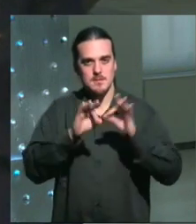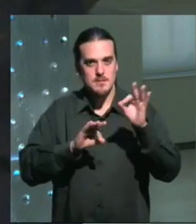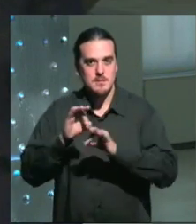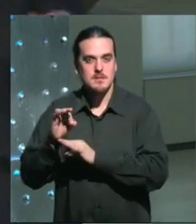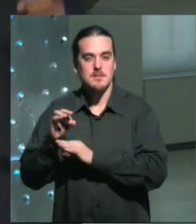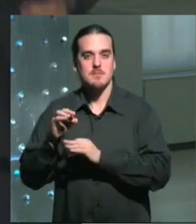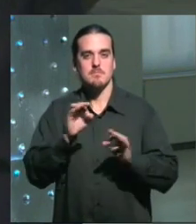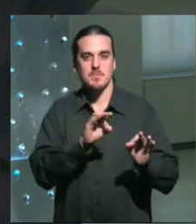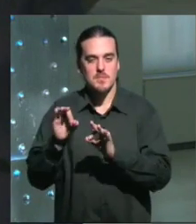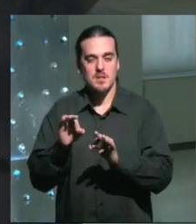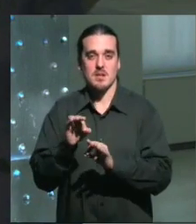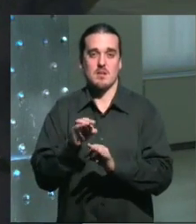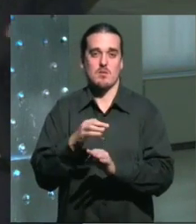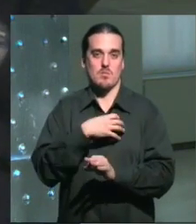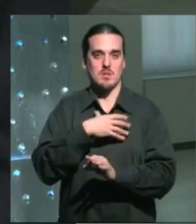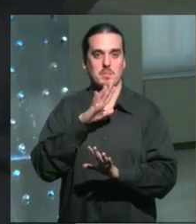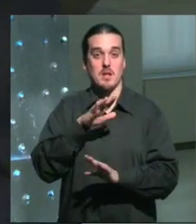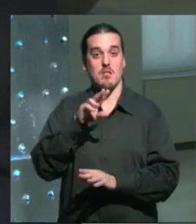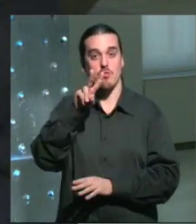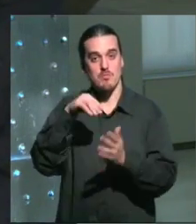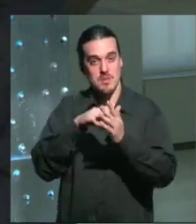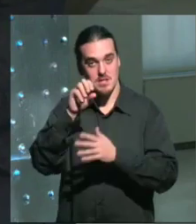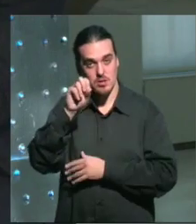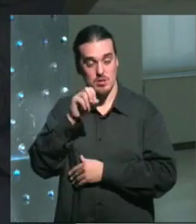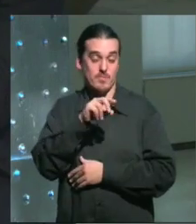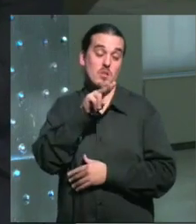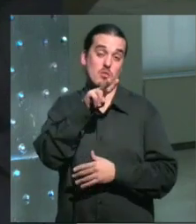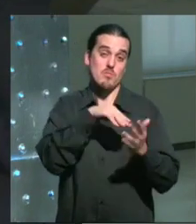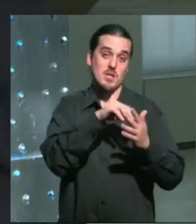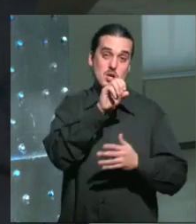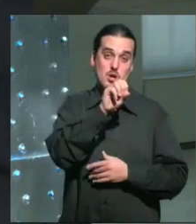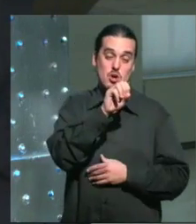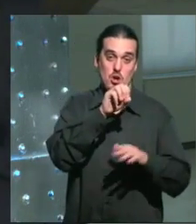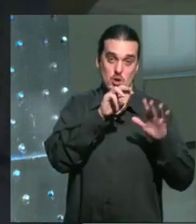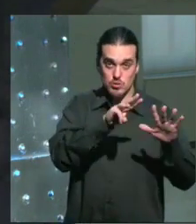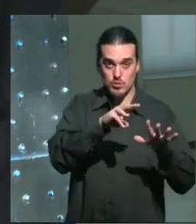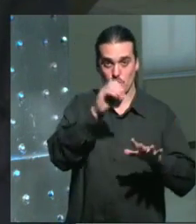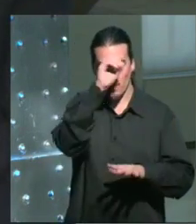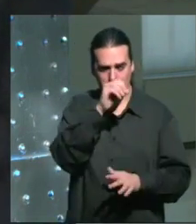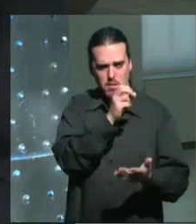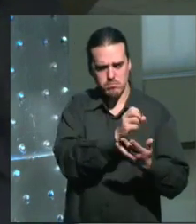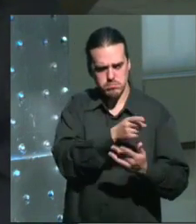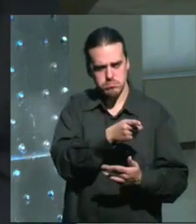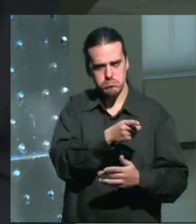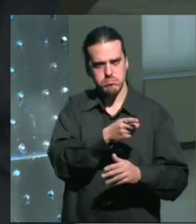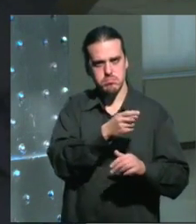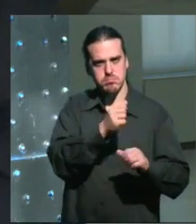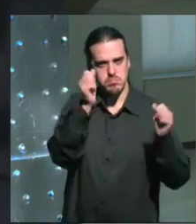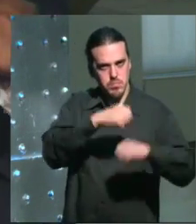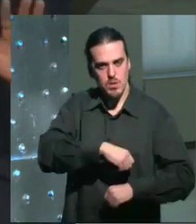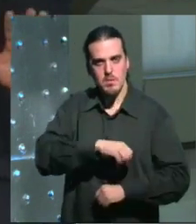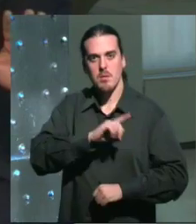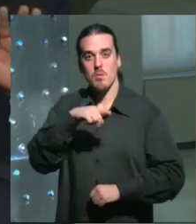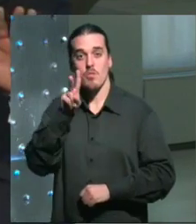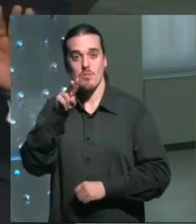2008, no se equivocó, y en el 2012 volvió a redoblar la apuesta. En cuanto a la segunda parte, primero dije anteriormente que había un empate